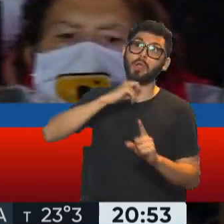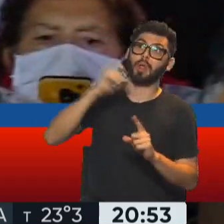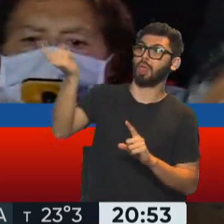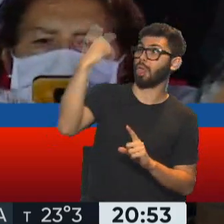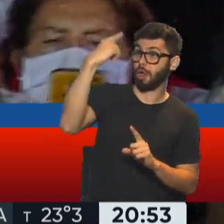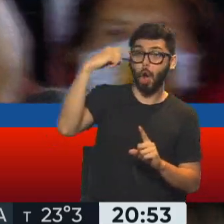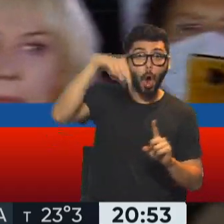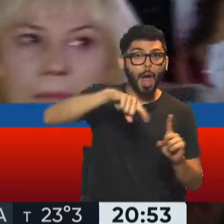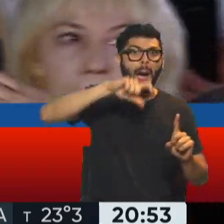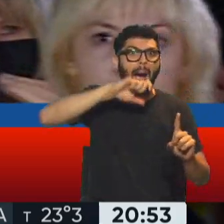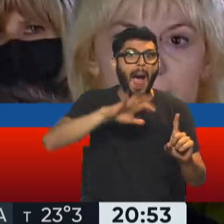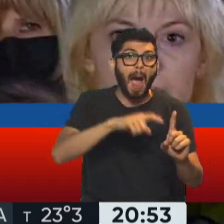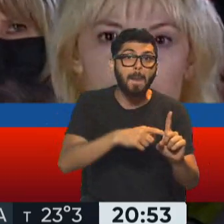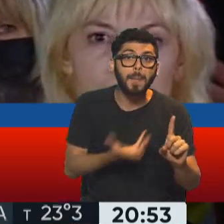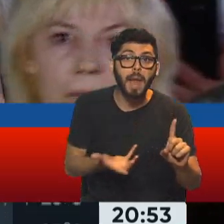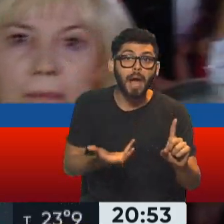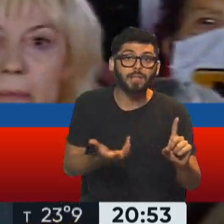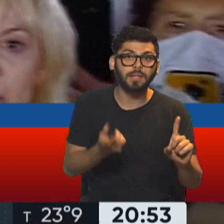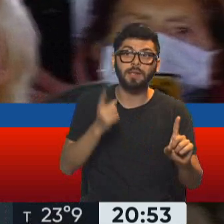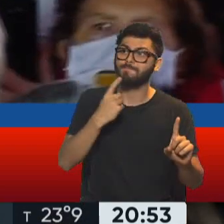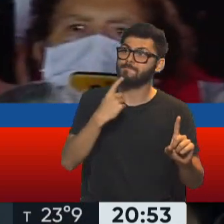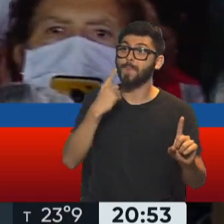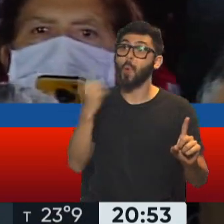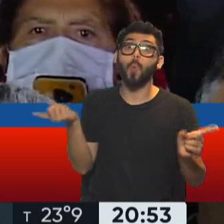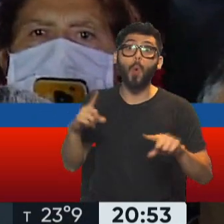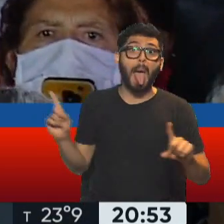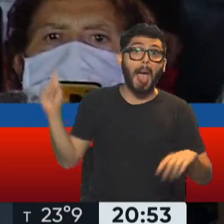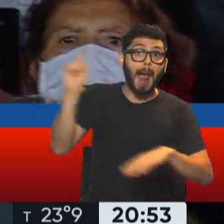recibe amenazas y sabe que esa maestra puede volver.